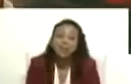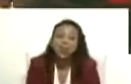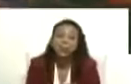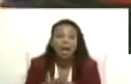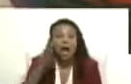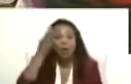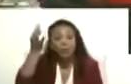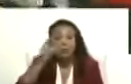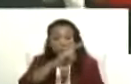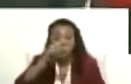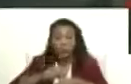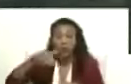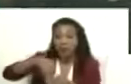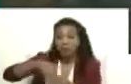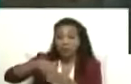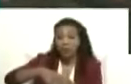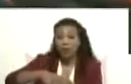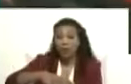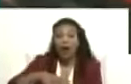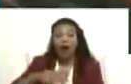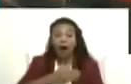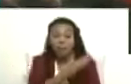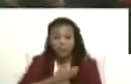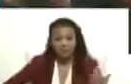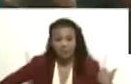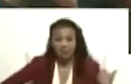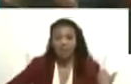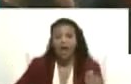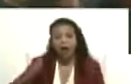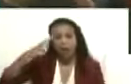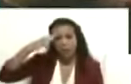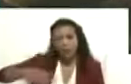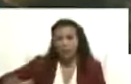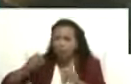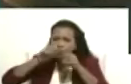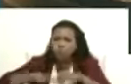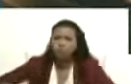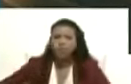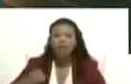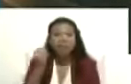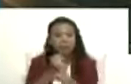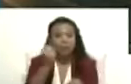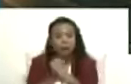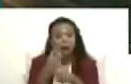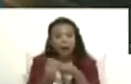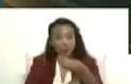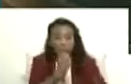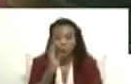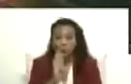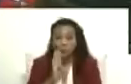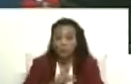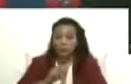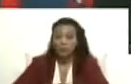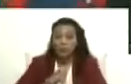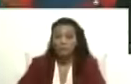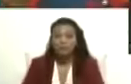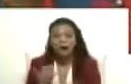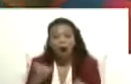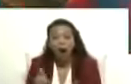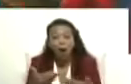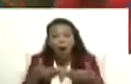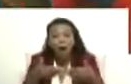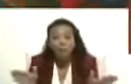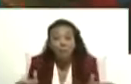Consejo Nacional Electoral, a la Fuerza Armada Nacional Bolivariana por el despliegue y por el trabajo realizado hasta ahora, que aún se